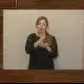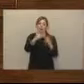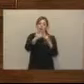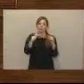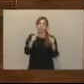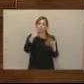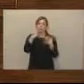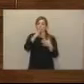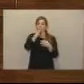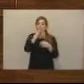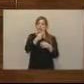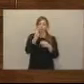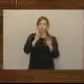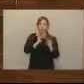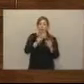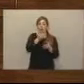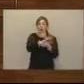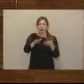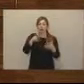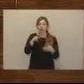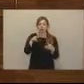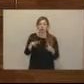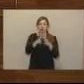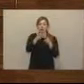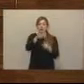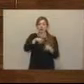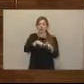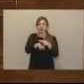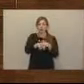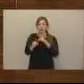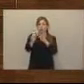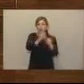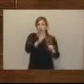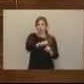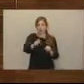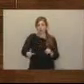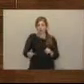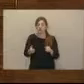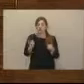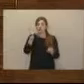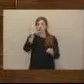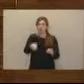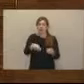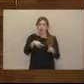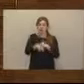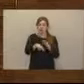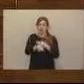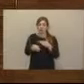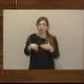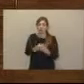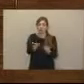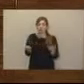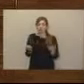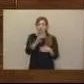destaca por su compromiso de garantizar derechos sociales y recursos de protección a las personas, entre ellos también los recursos que se destinan